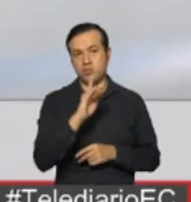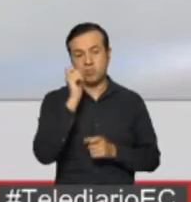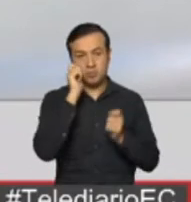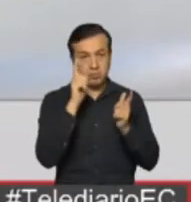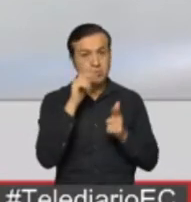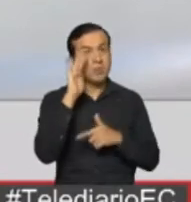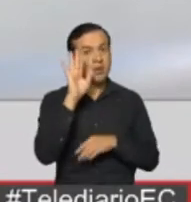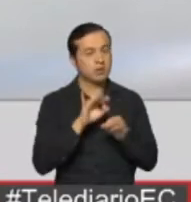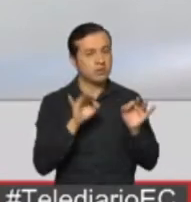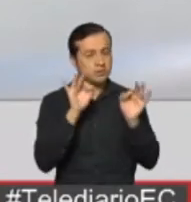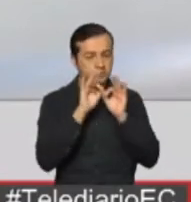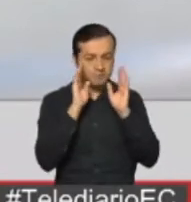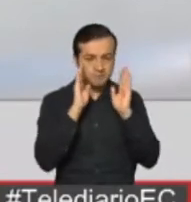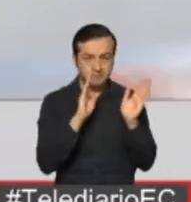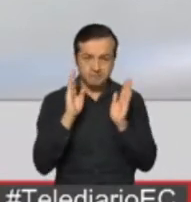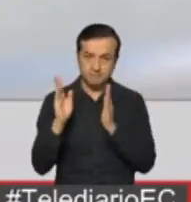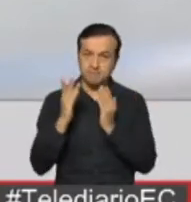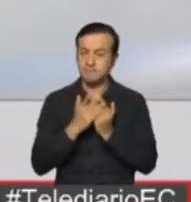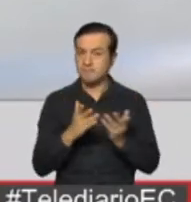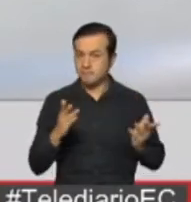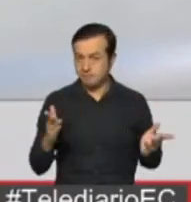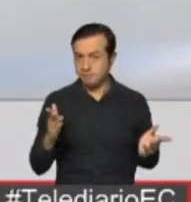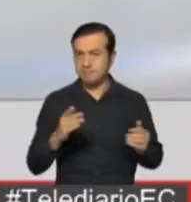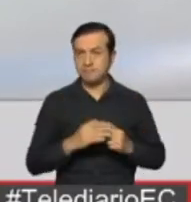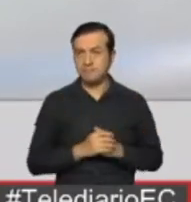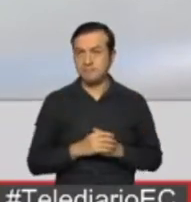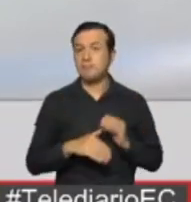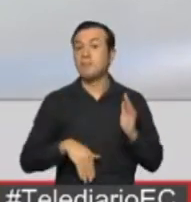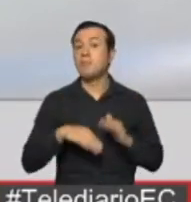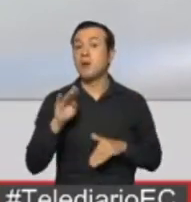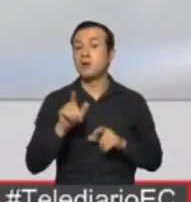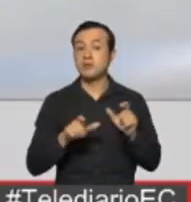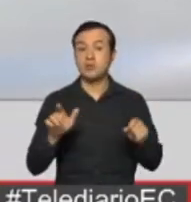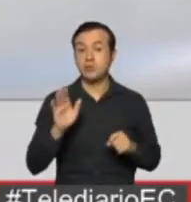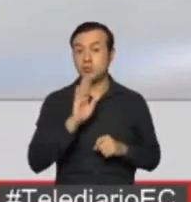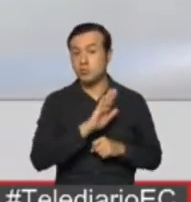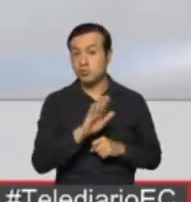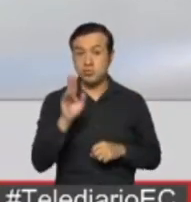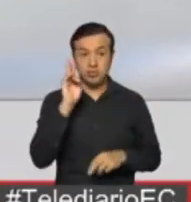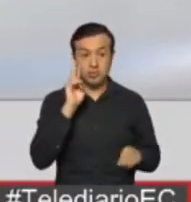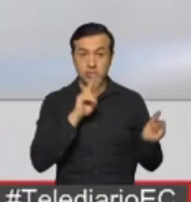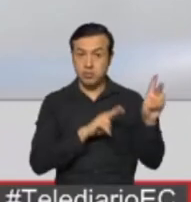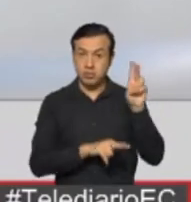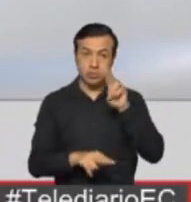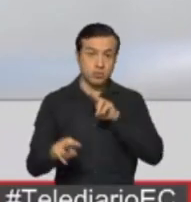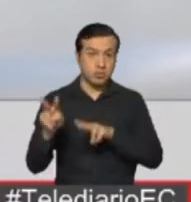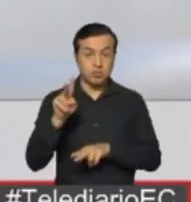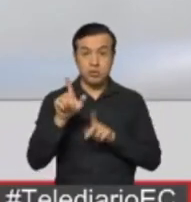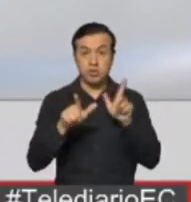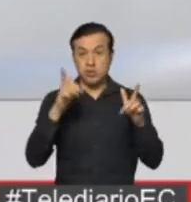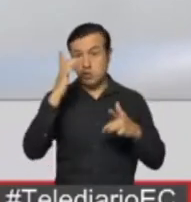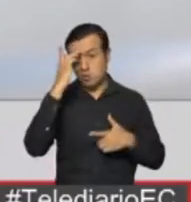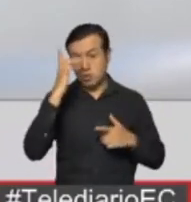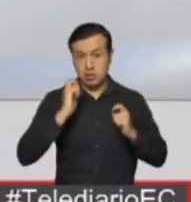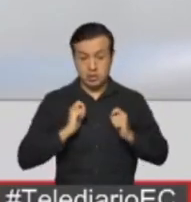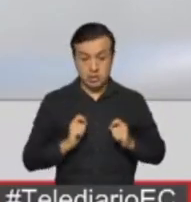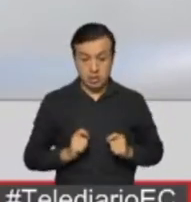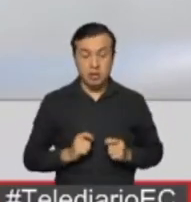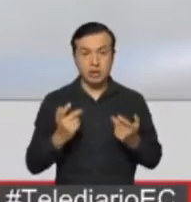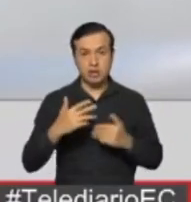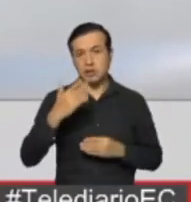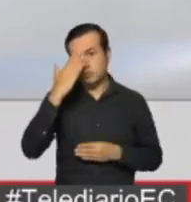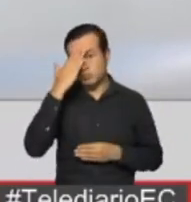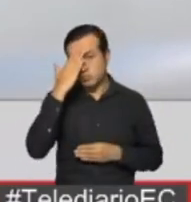más estrecha en algún momento y sobre todo pacientes que están también expuestos a sustancias cancerígenas que ya son